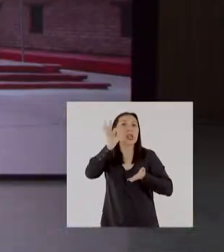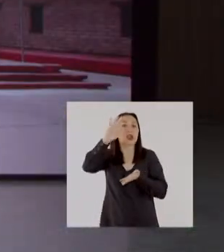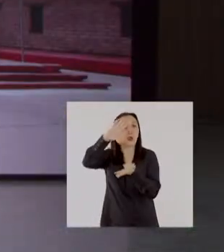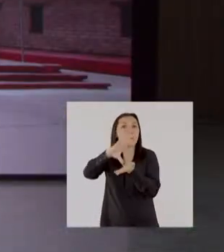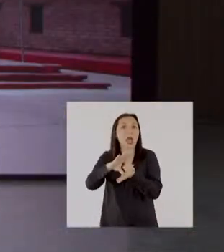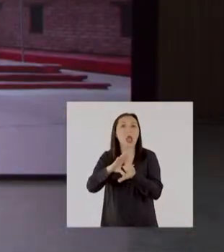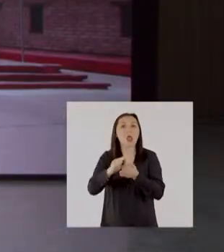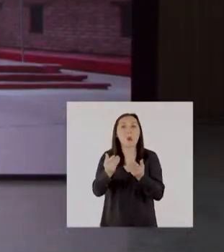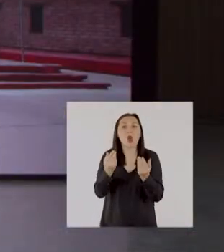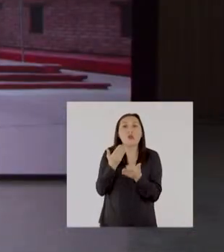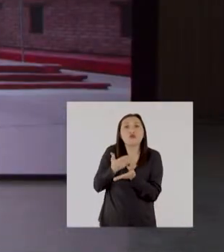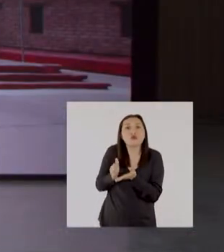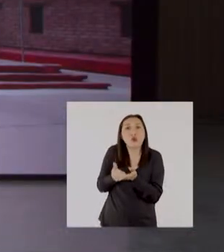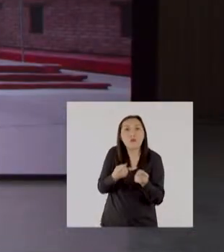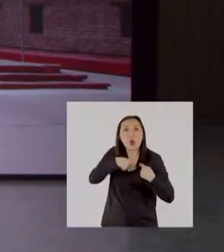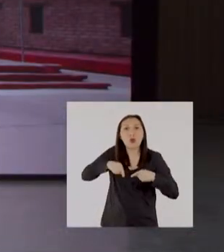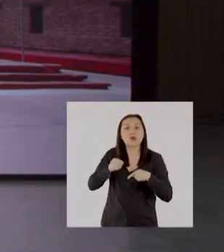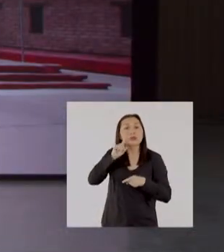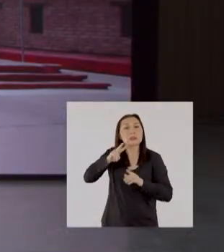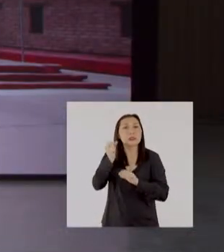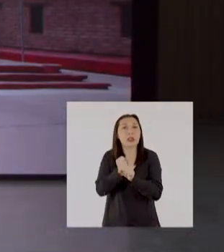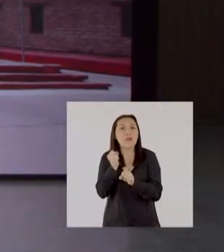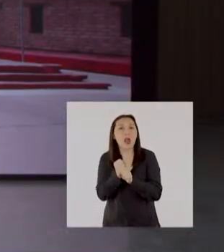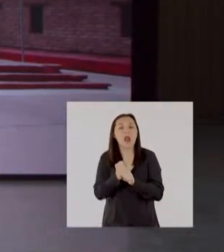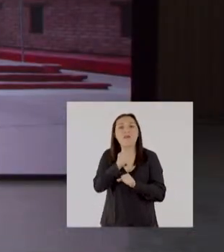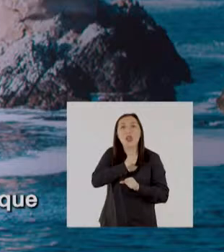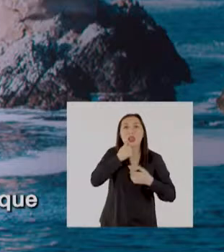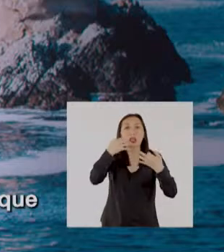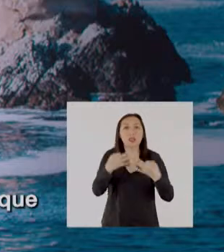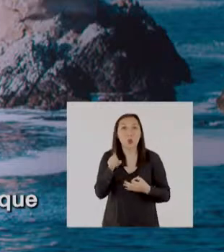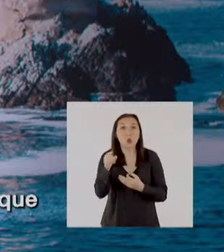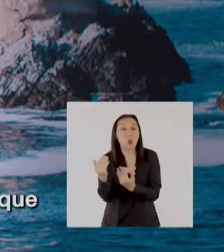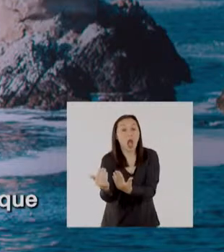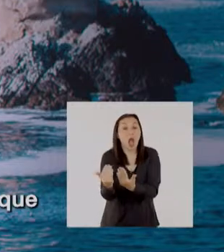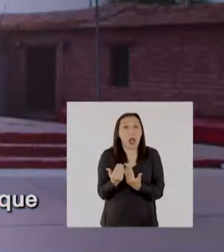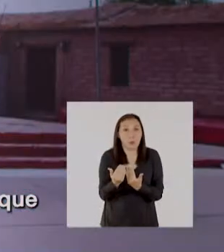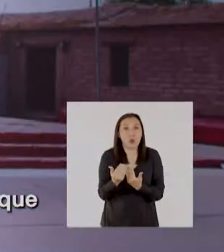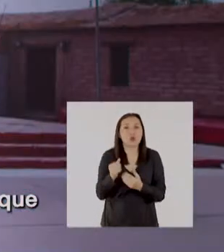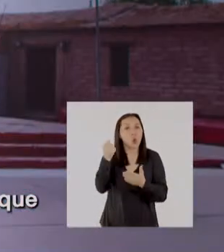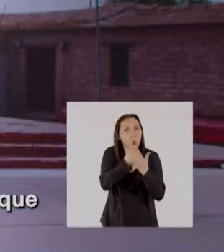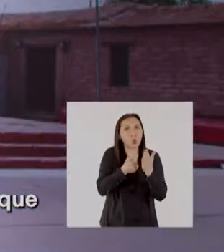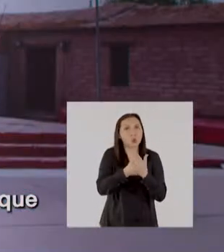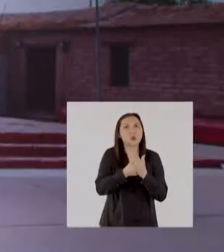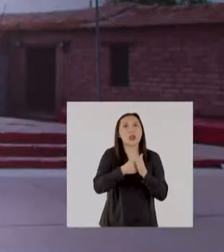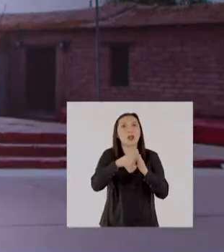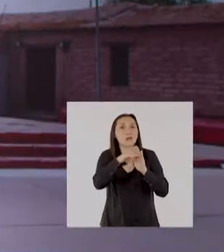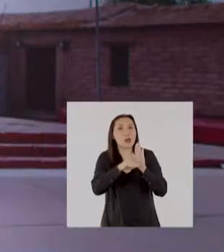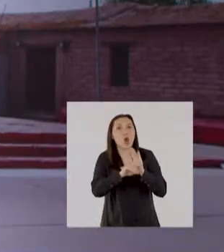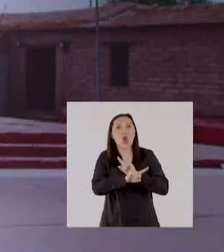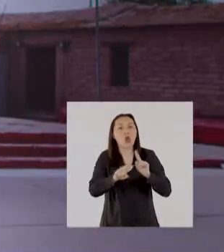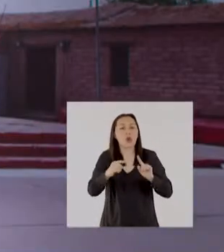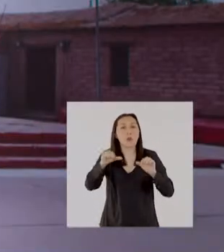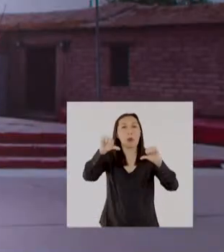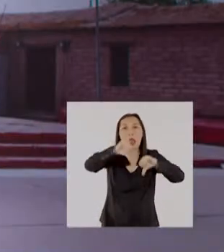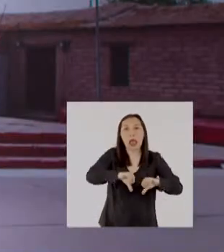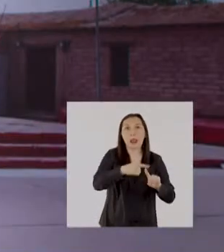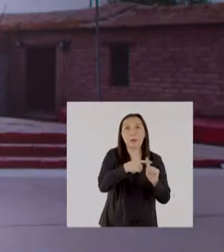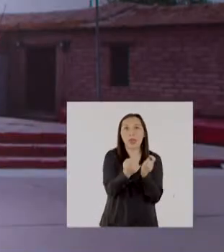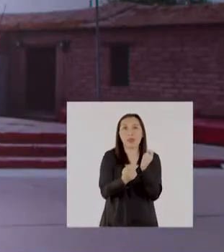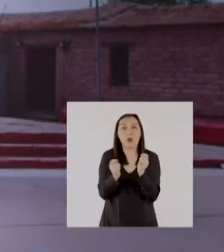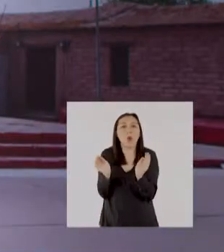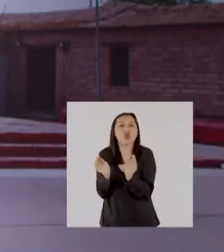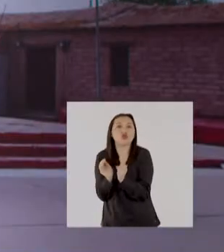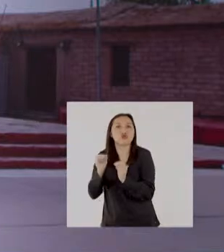del país y nos quedemos con el desempleo y la falta de seguridad con tu apoyo lucharemos por medidas que no dañen a la clase media